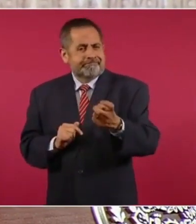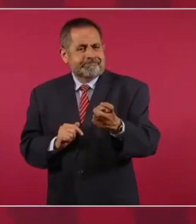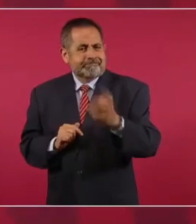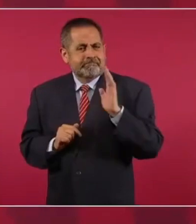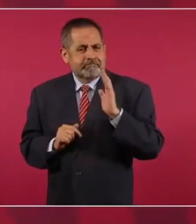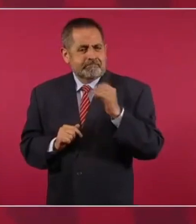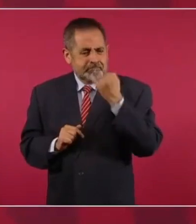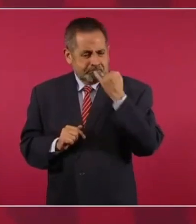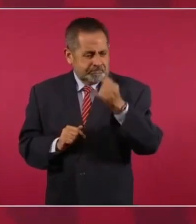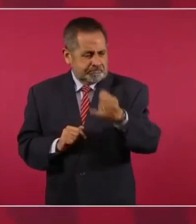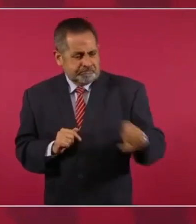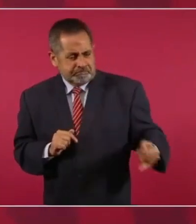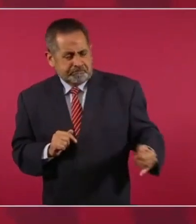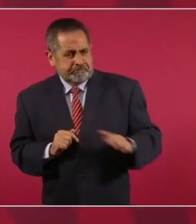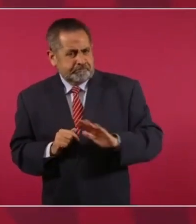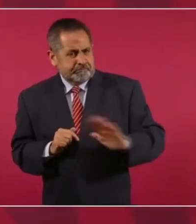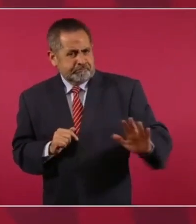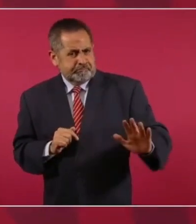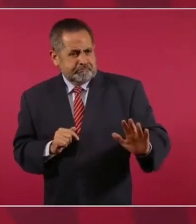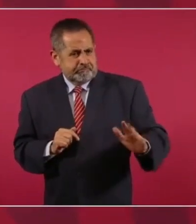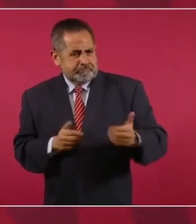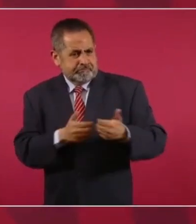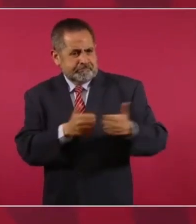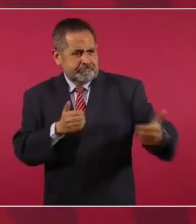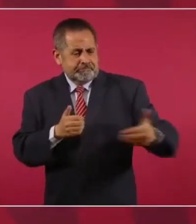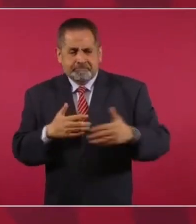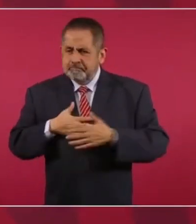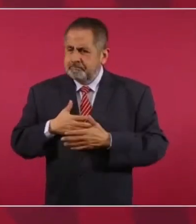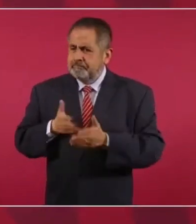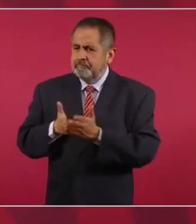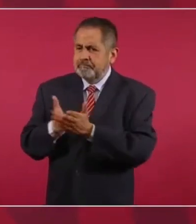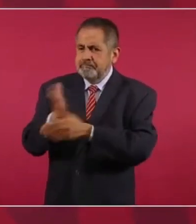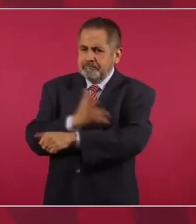su raya, la frontera